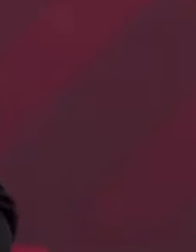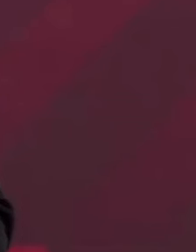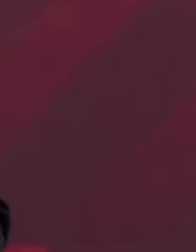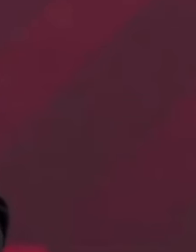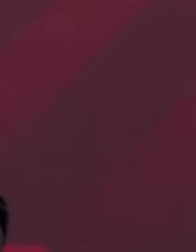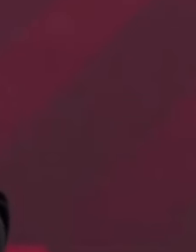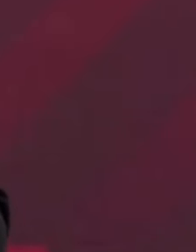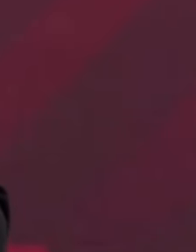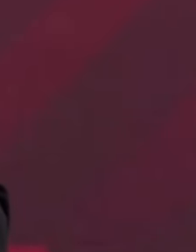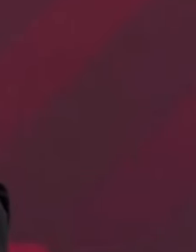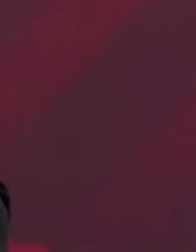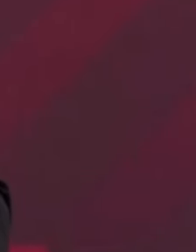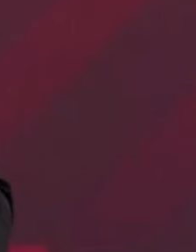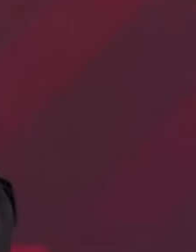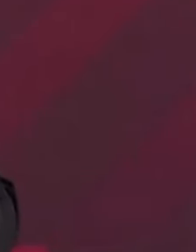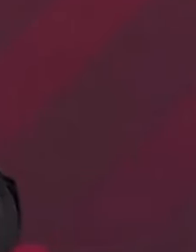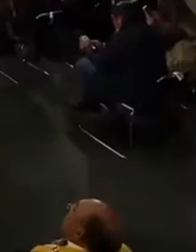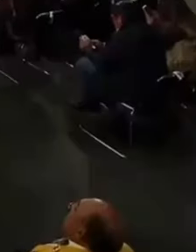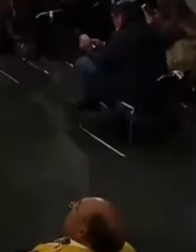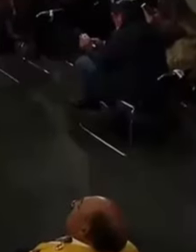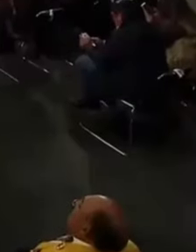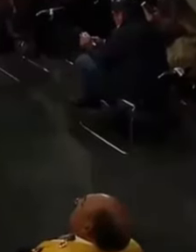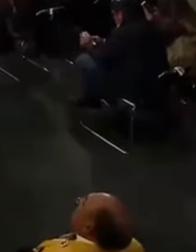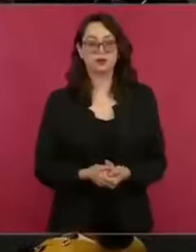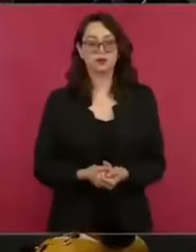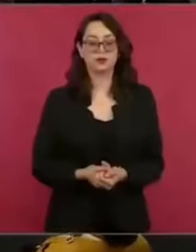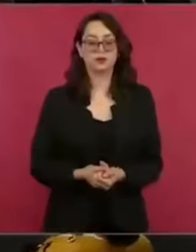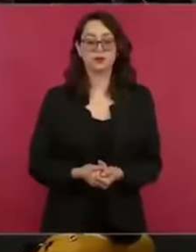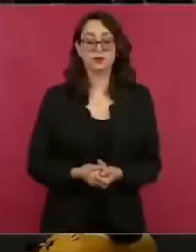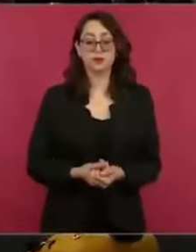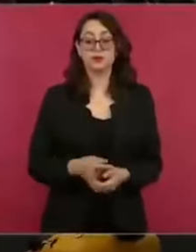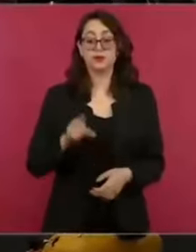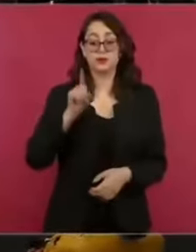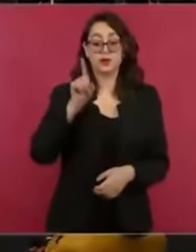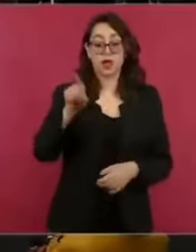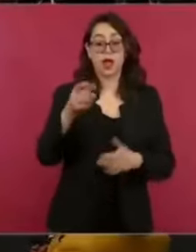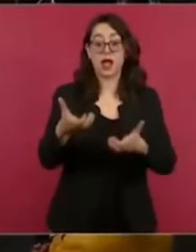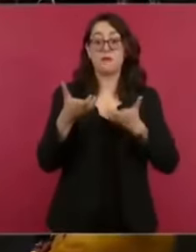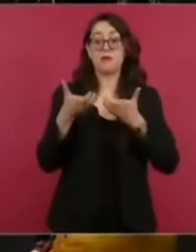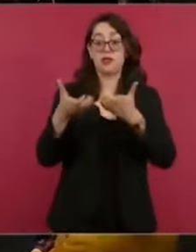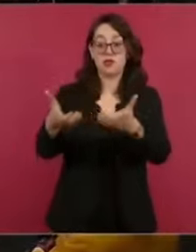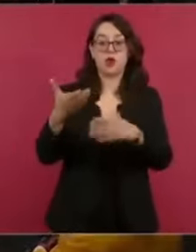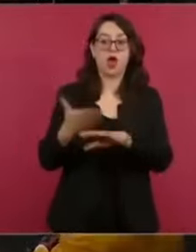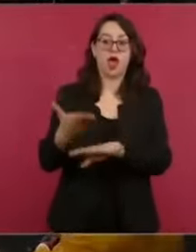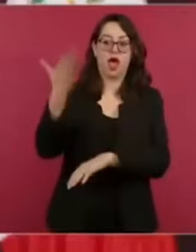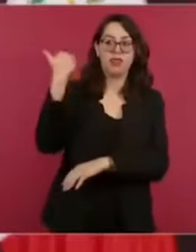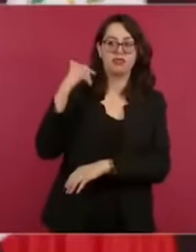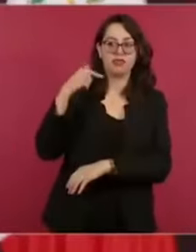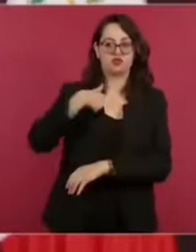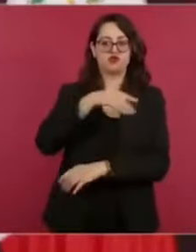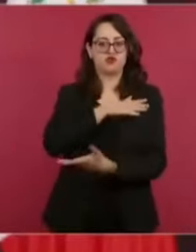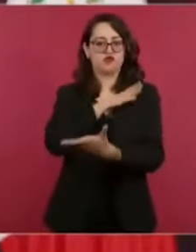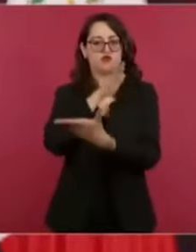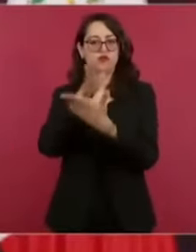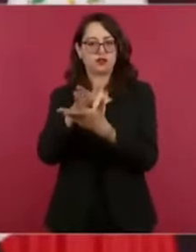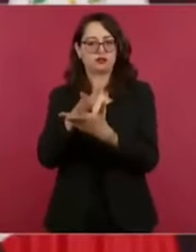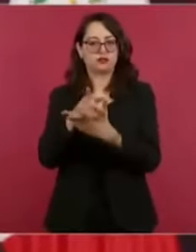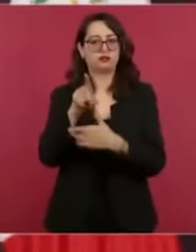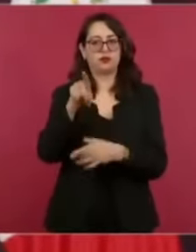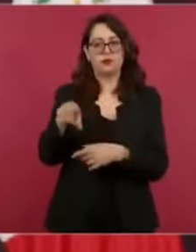mamá de Guzmán Loera a entregarme una carta